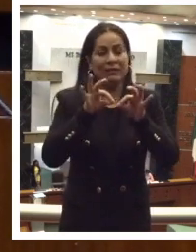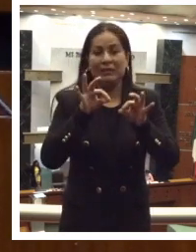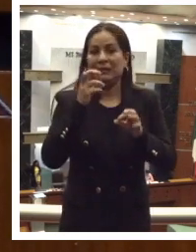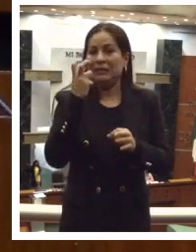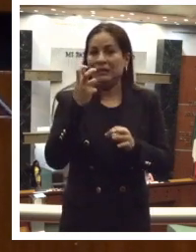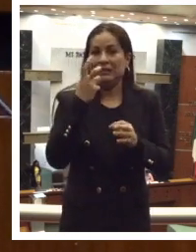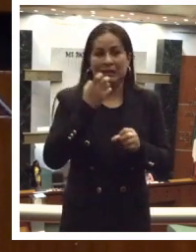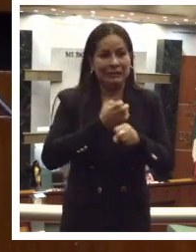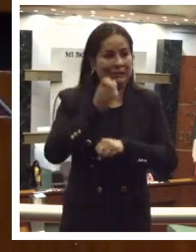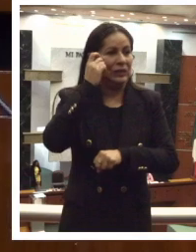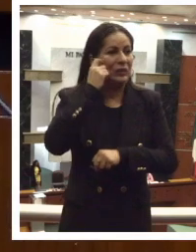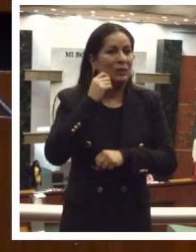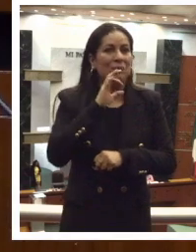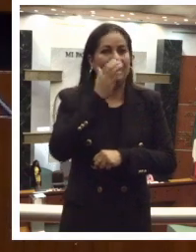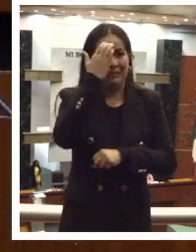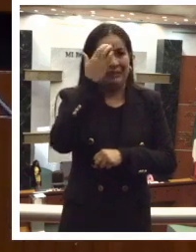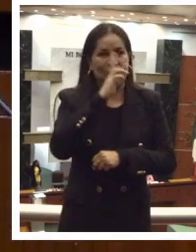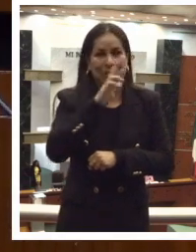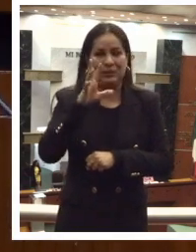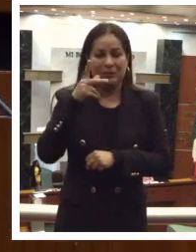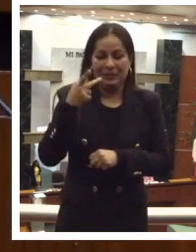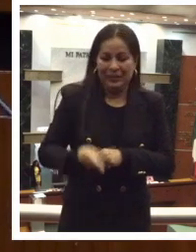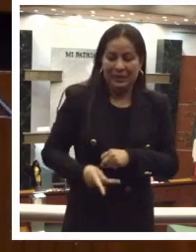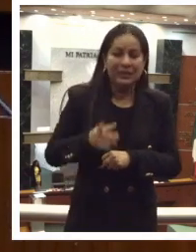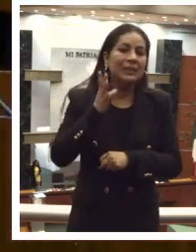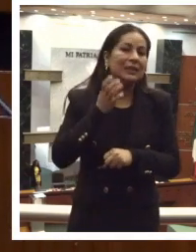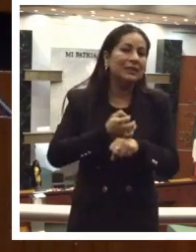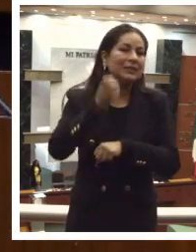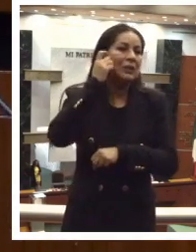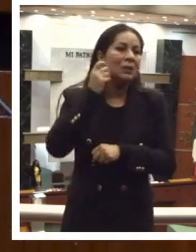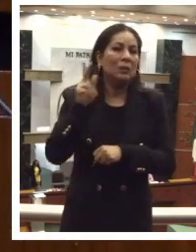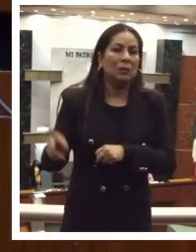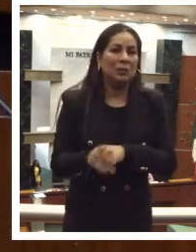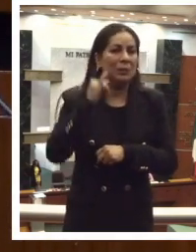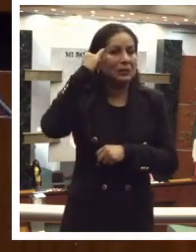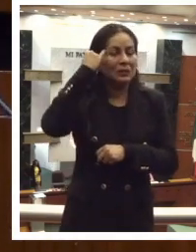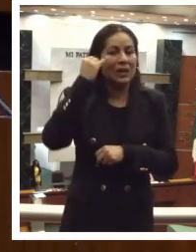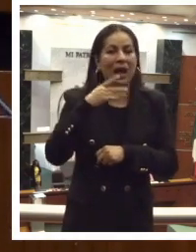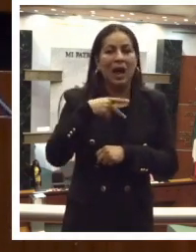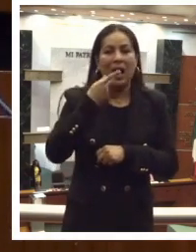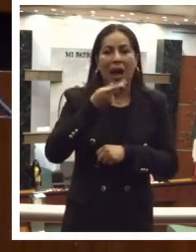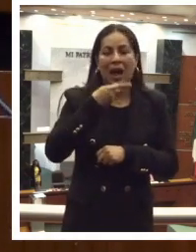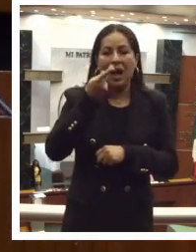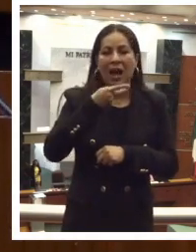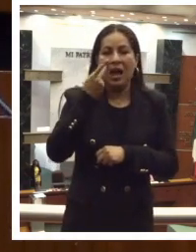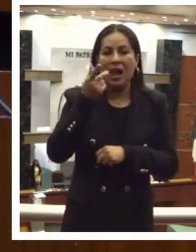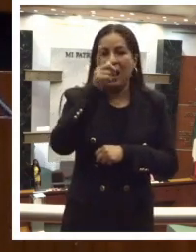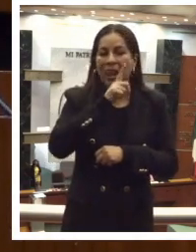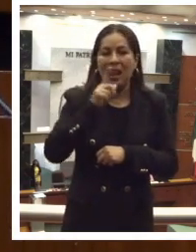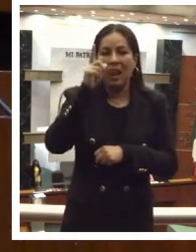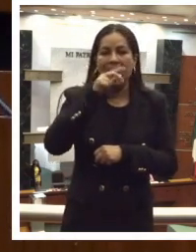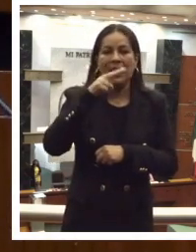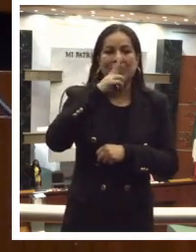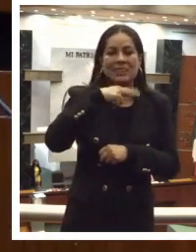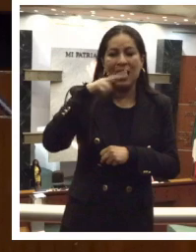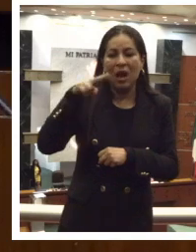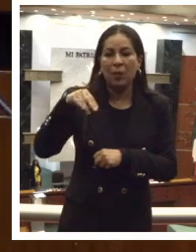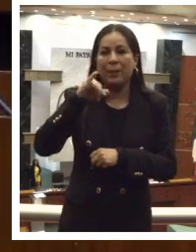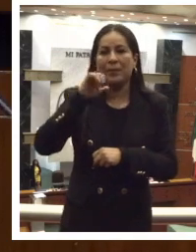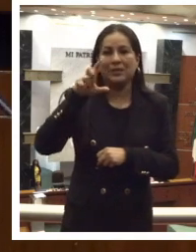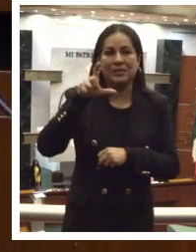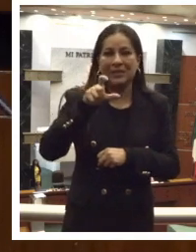en nuestro estado, pues reconocemos que en Guerrero nuestros pueblos indígenas hablan las lenguas maternas náhuatl,